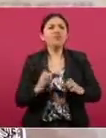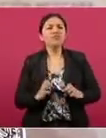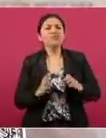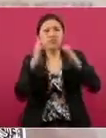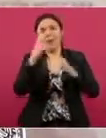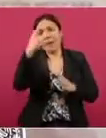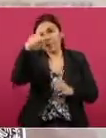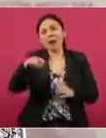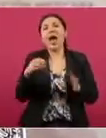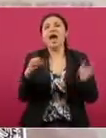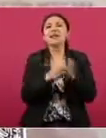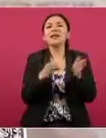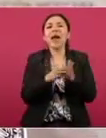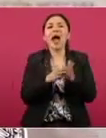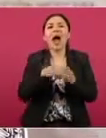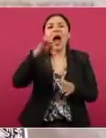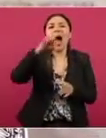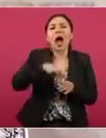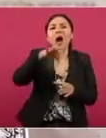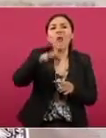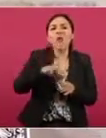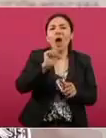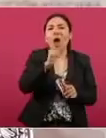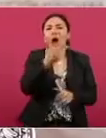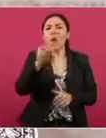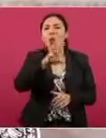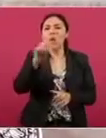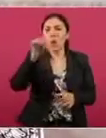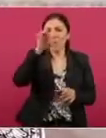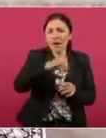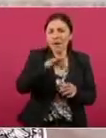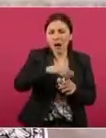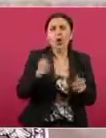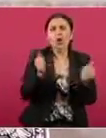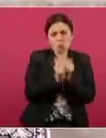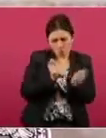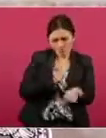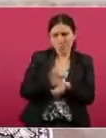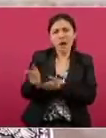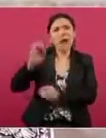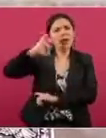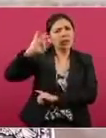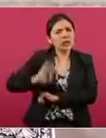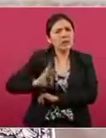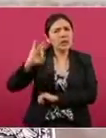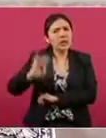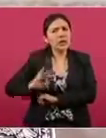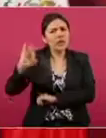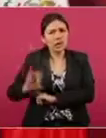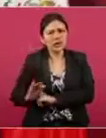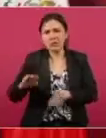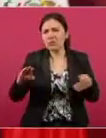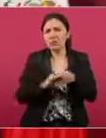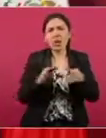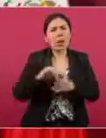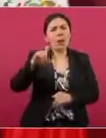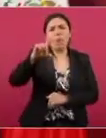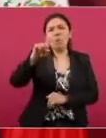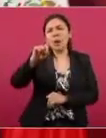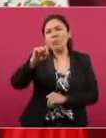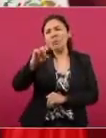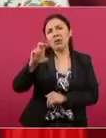cajas de ahorro, y vamos a pagar un interés del 20%, del